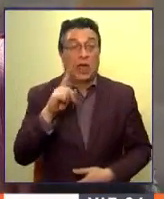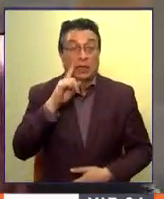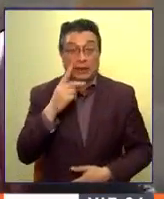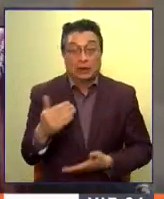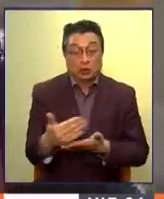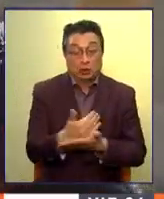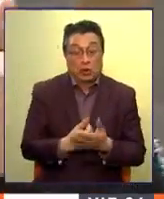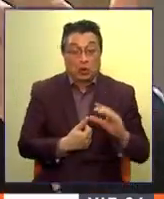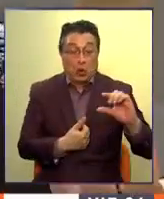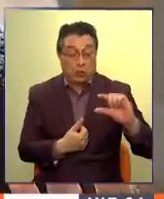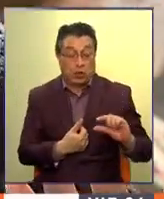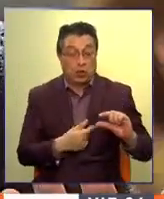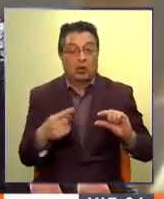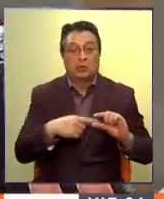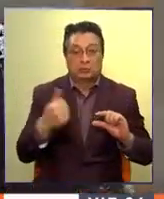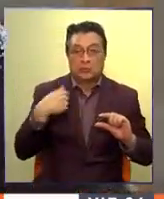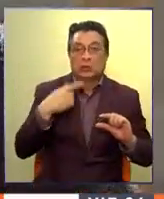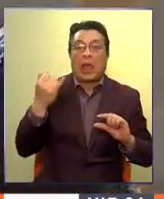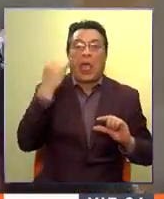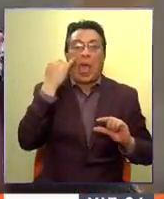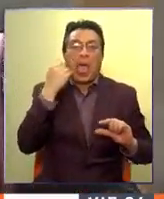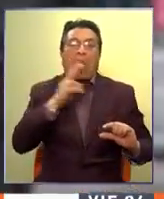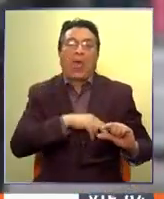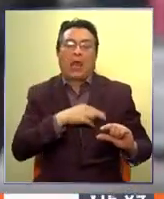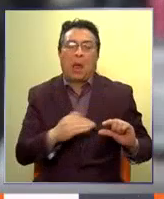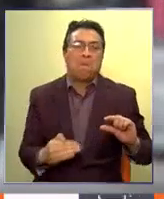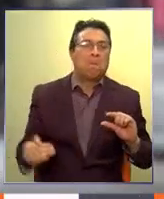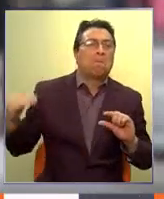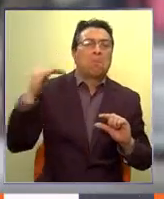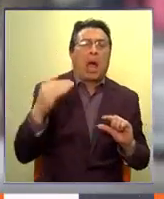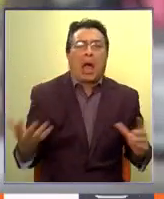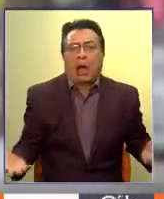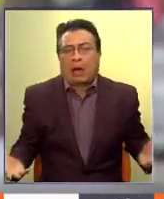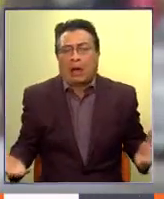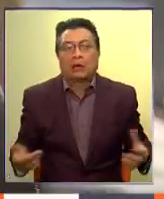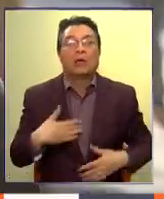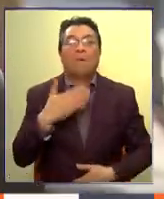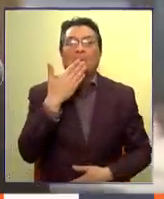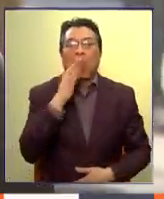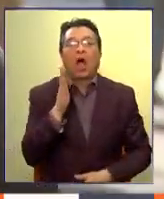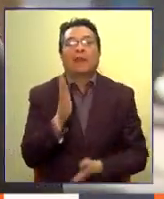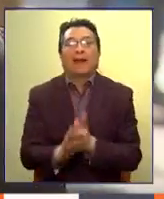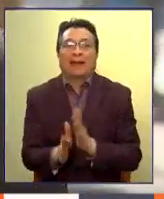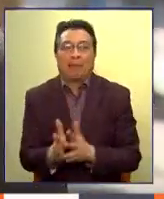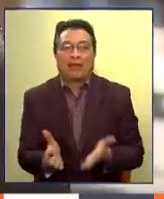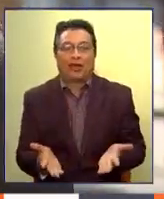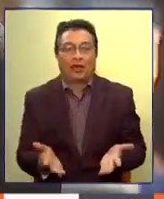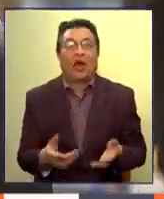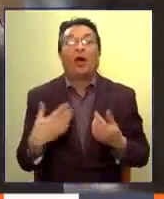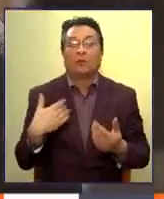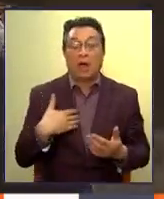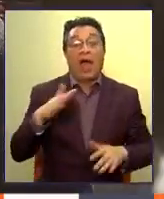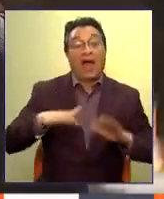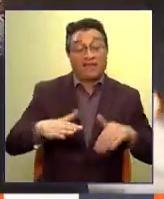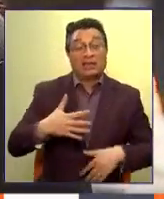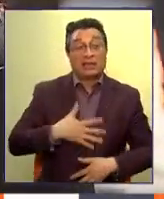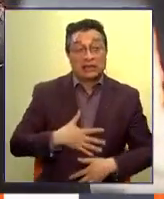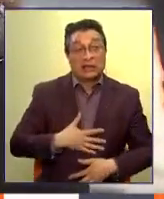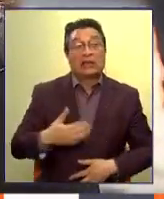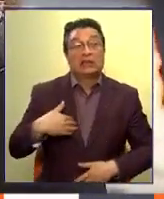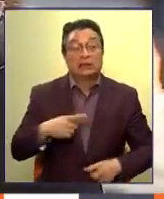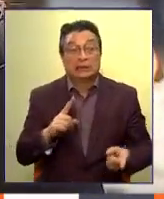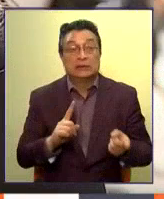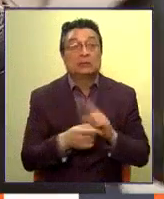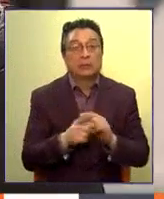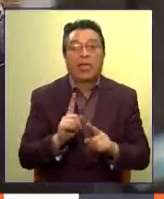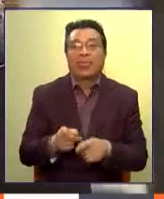sueldo somos castigadas con tasas de interés mucho más altas. Yo creo que es mejor porque es más rápido. Que a veces uno desea hacer, pero tienes que ir